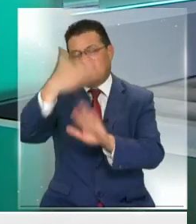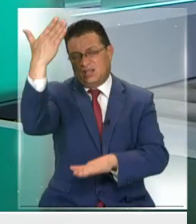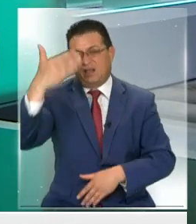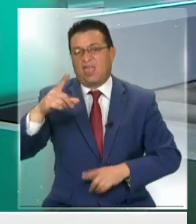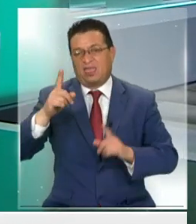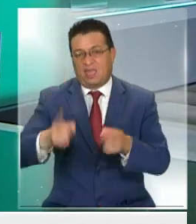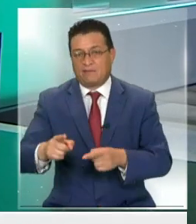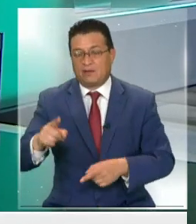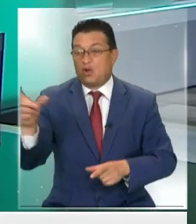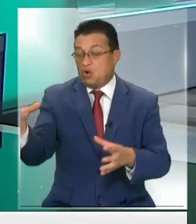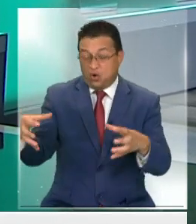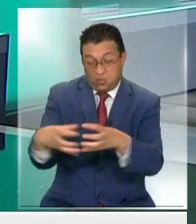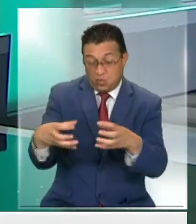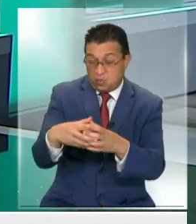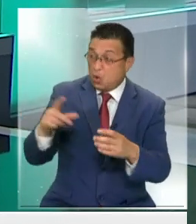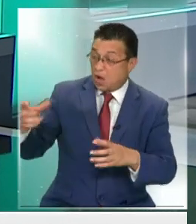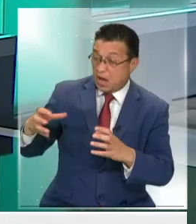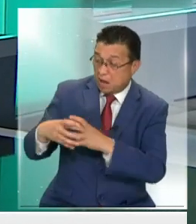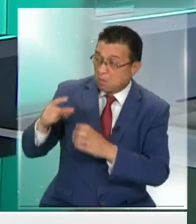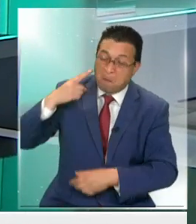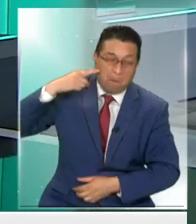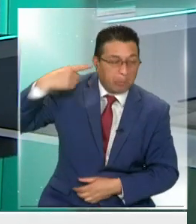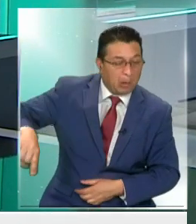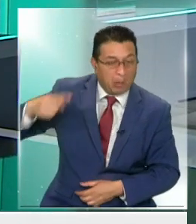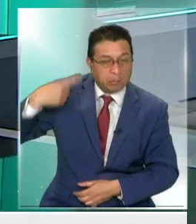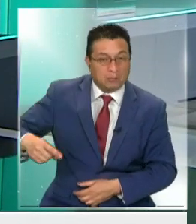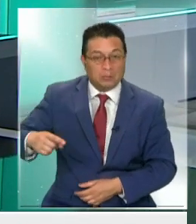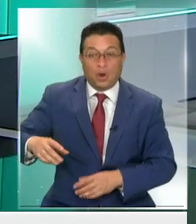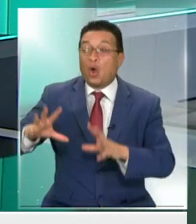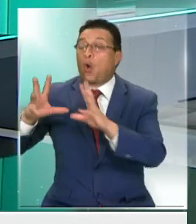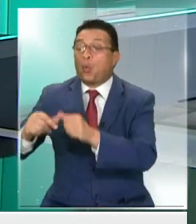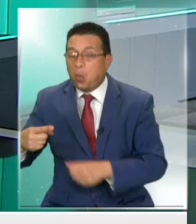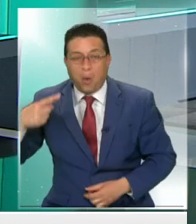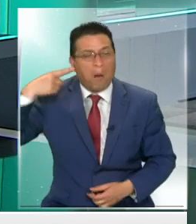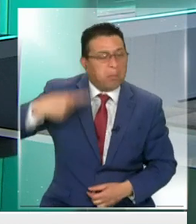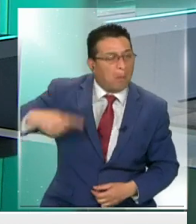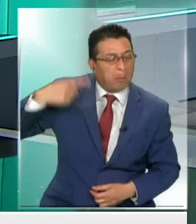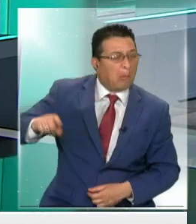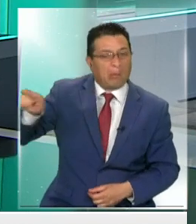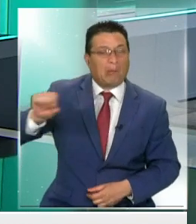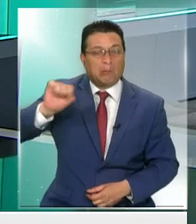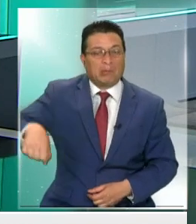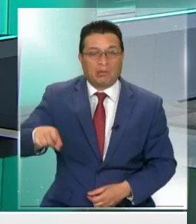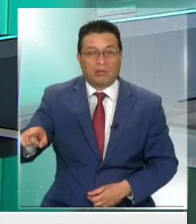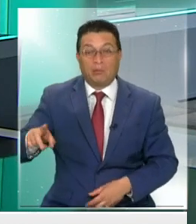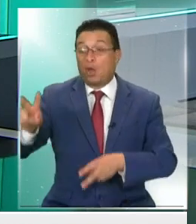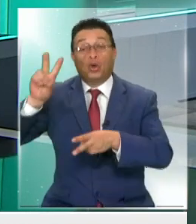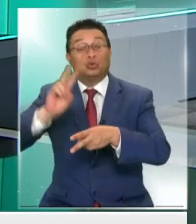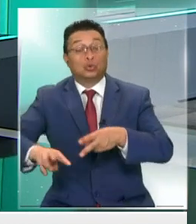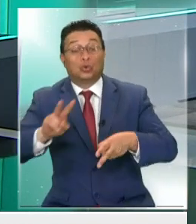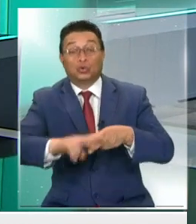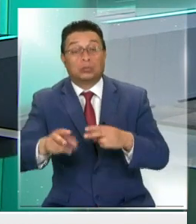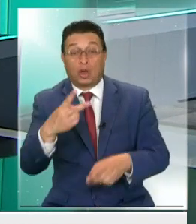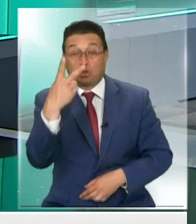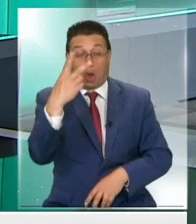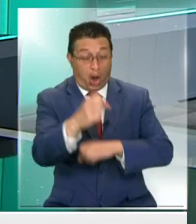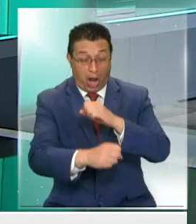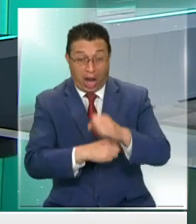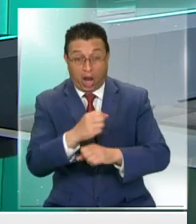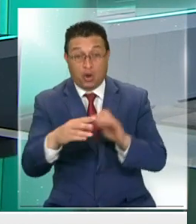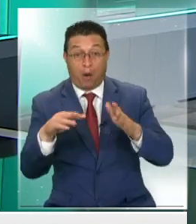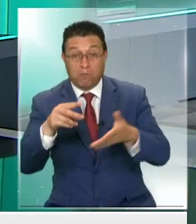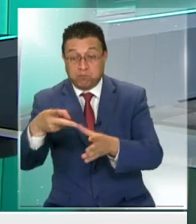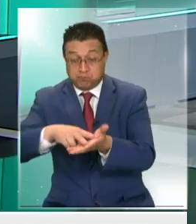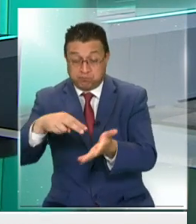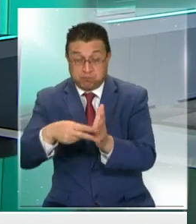El plantel no lo escucha. Él mismo dice que los clubes no lo escuchan. No logró solucionar en casi 2 años el